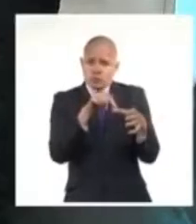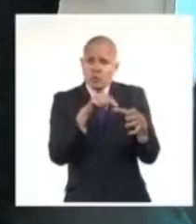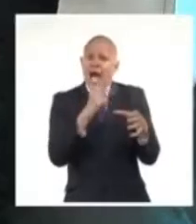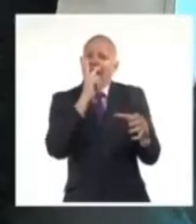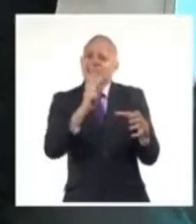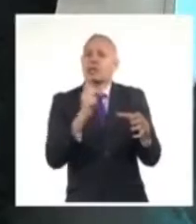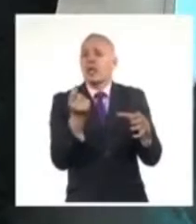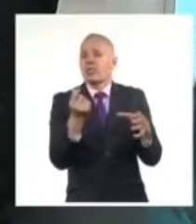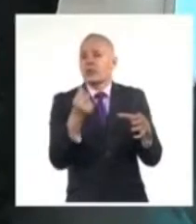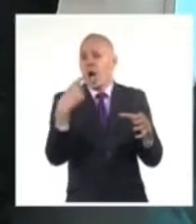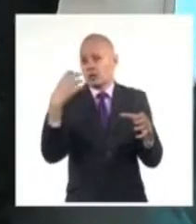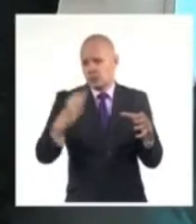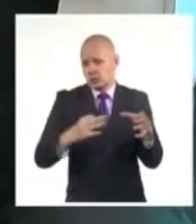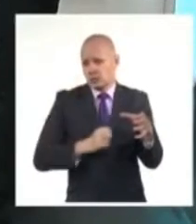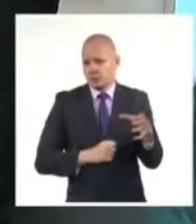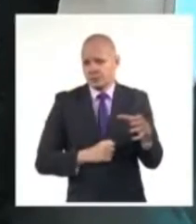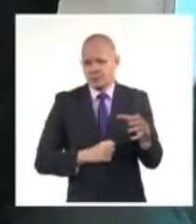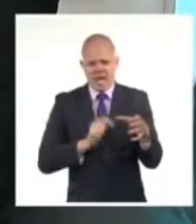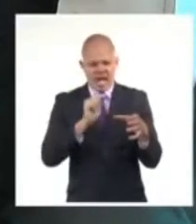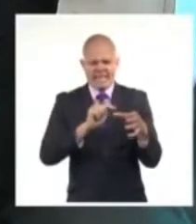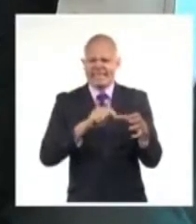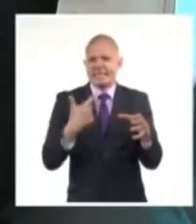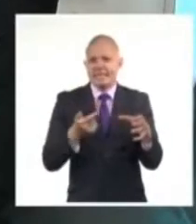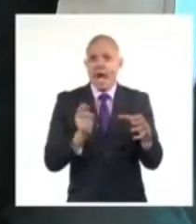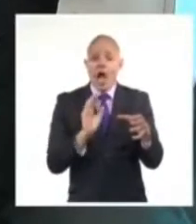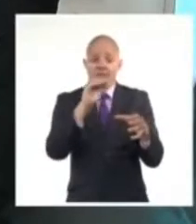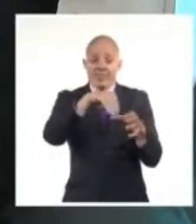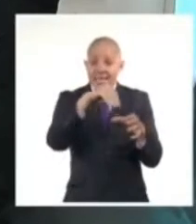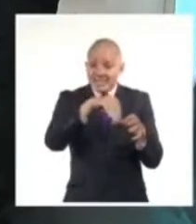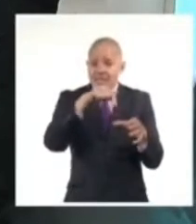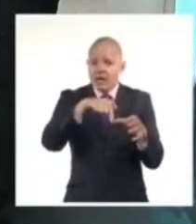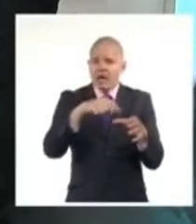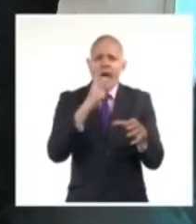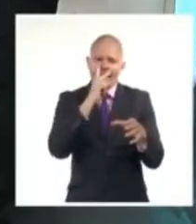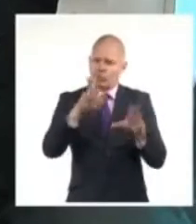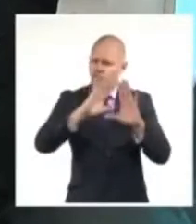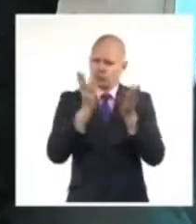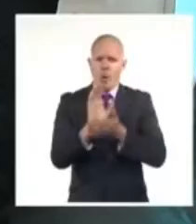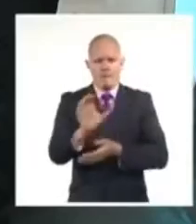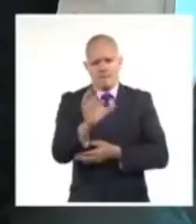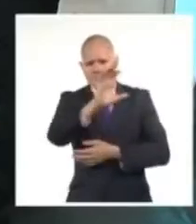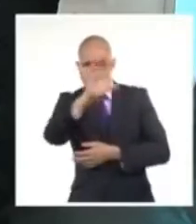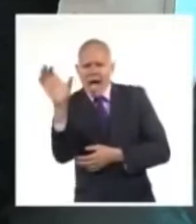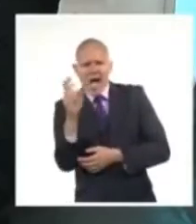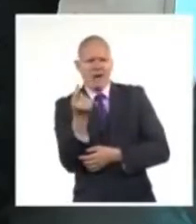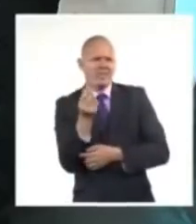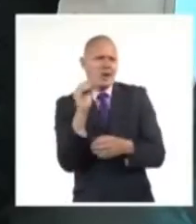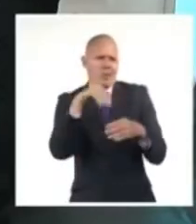financiero. Que tiene al mismo tiempo una sección de derecho bancario. Fíjate, todo lo que tiene que ver con los bancos. Todo lo